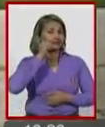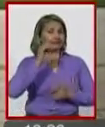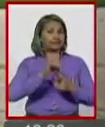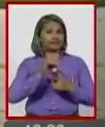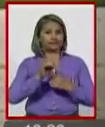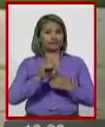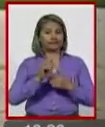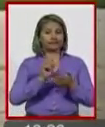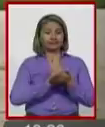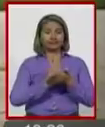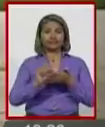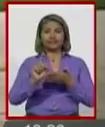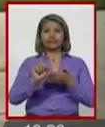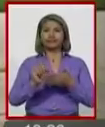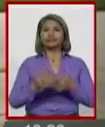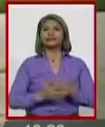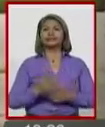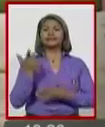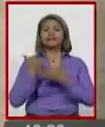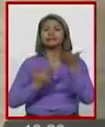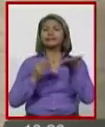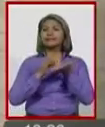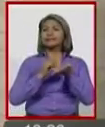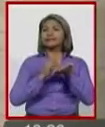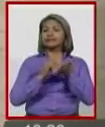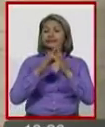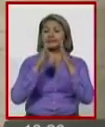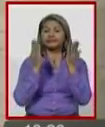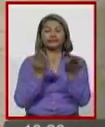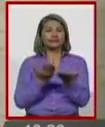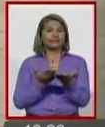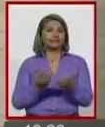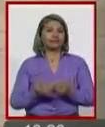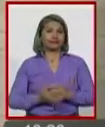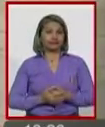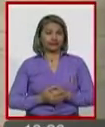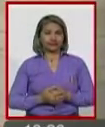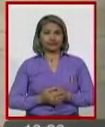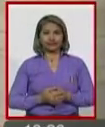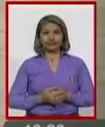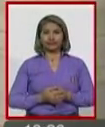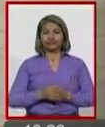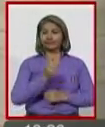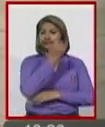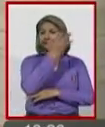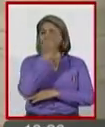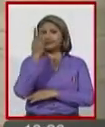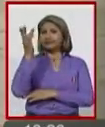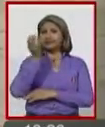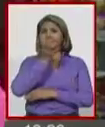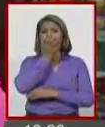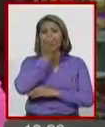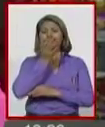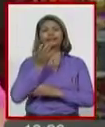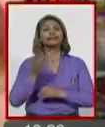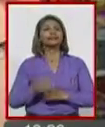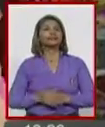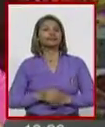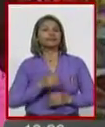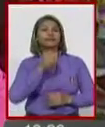o la próxima semana. Yo creo ¿qué le hace falta al colegio? Por el momento, como ven ustedes, está monte, tenemos